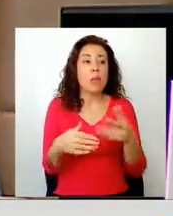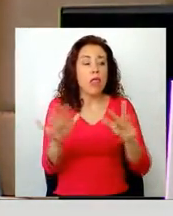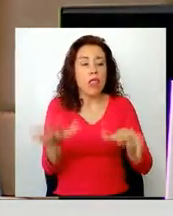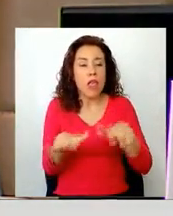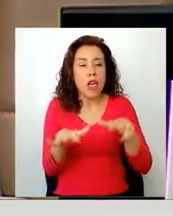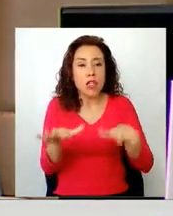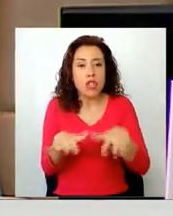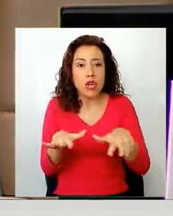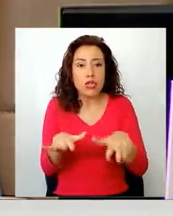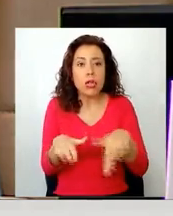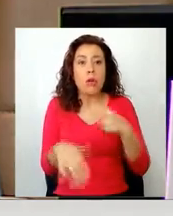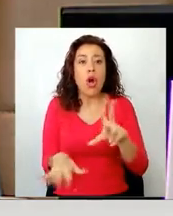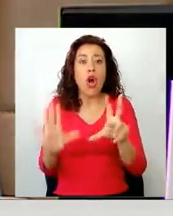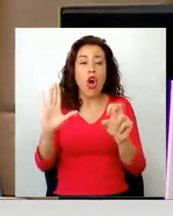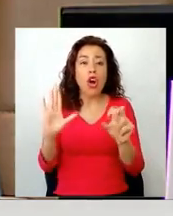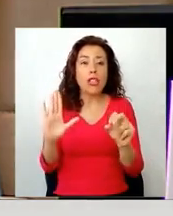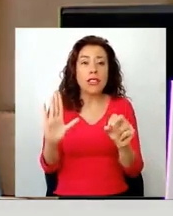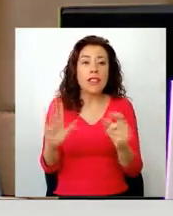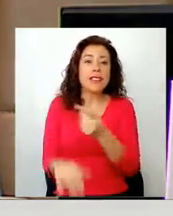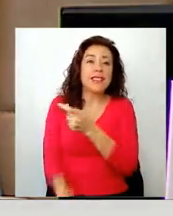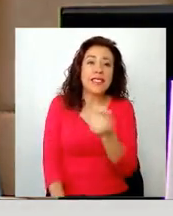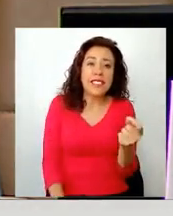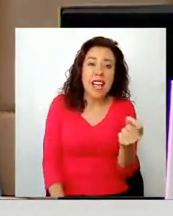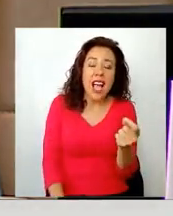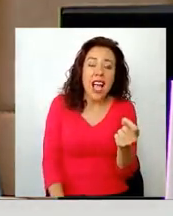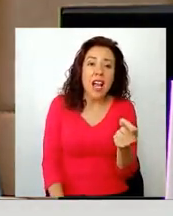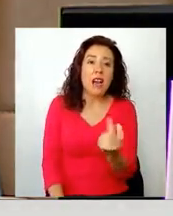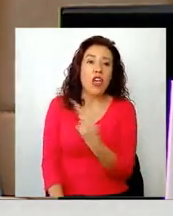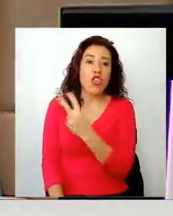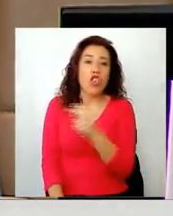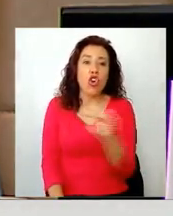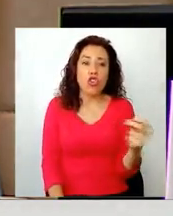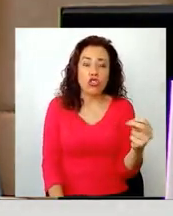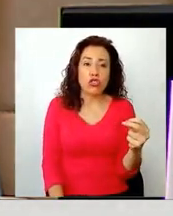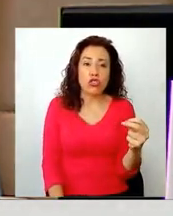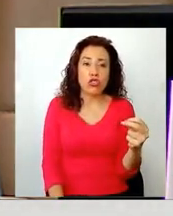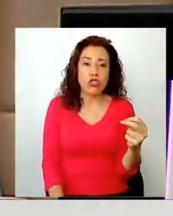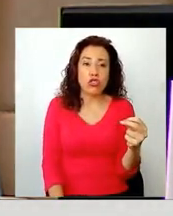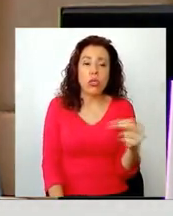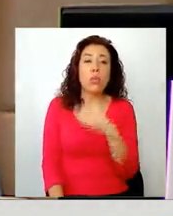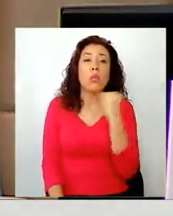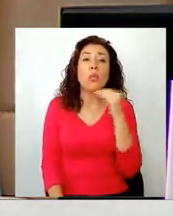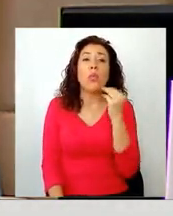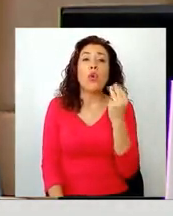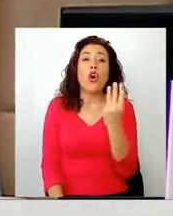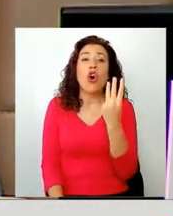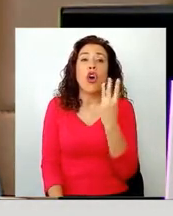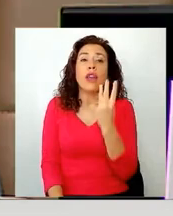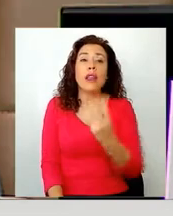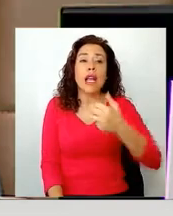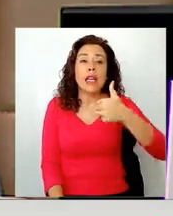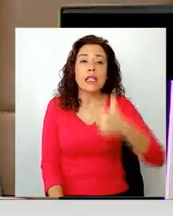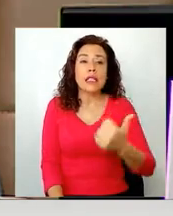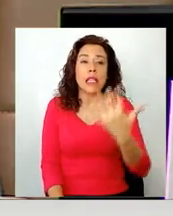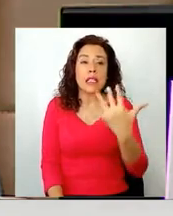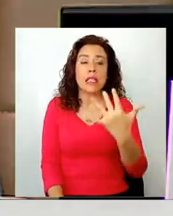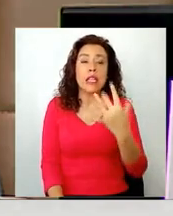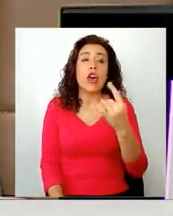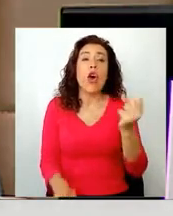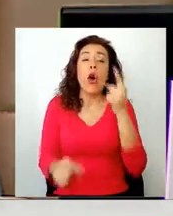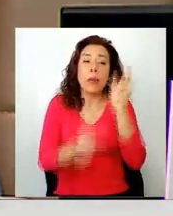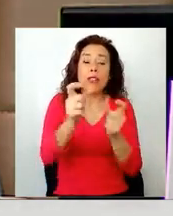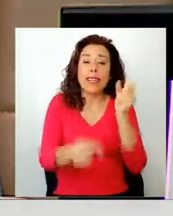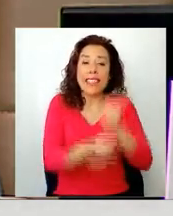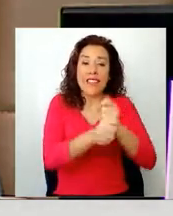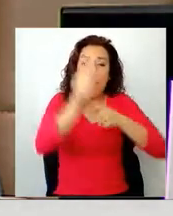80 100 200 murieron 365 obreros todo un